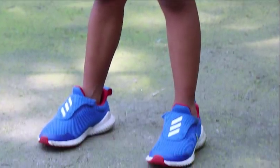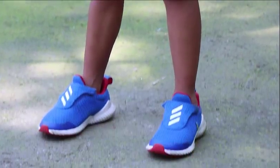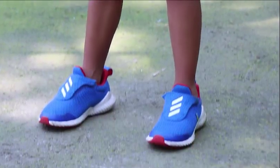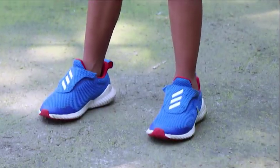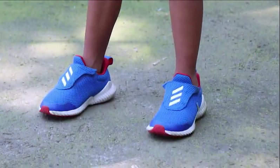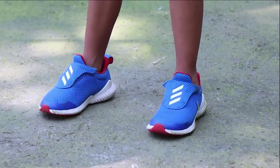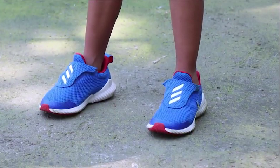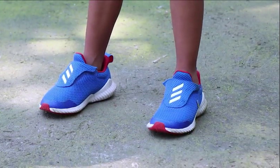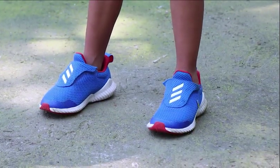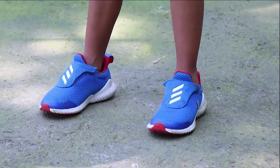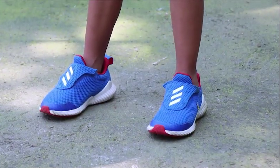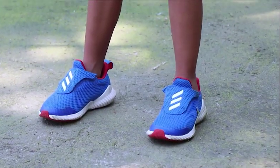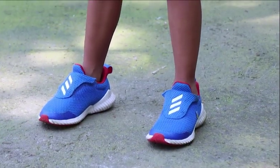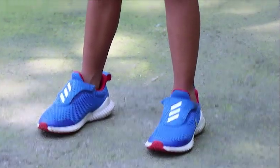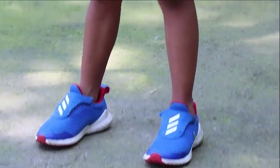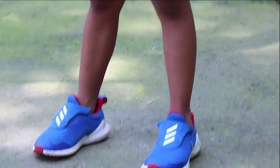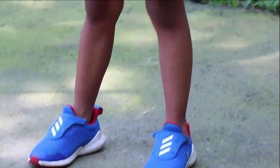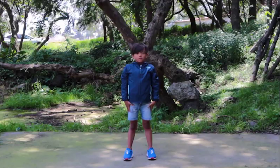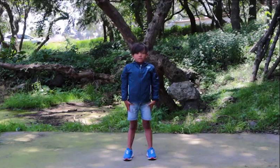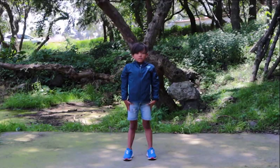respiramos, respira profundo.